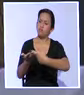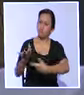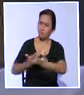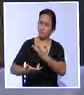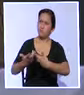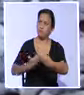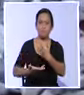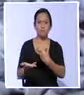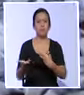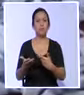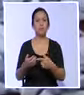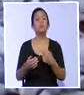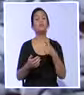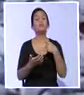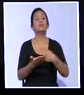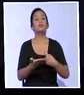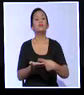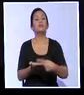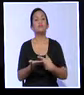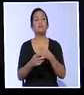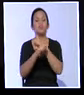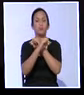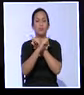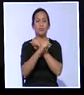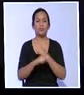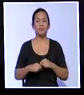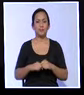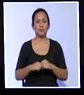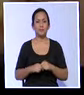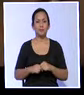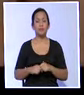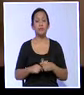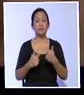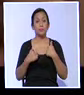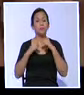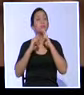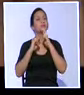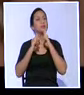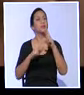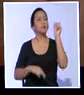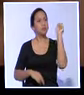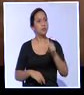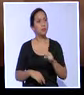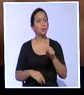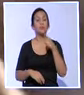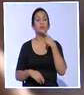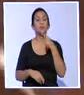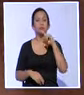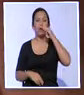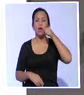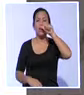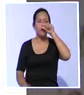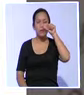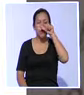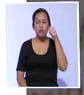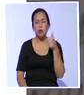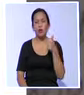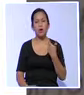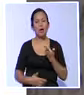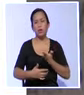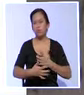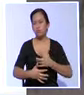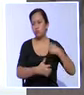a través de su cuenta de twitter viteri señaló en respuesta a lenin las drogas arrancan a niños y jóvenes de brazos de sus madres